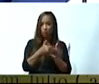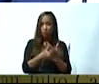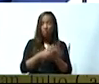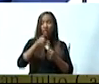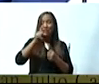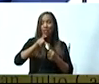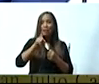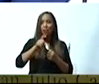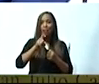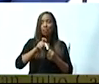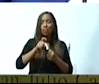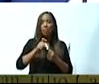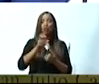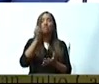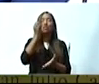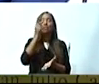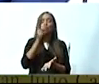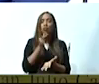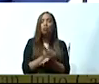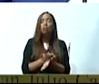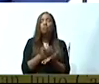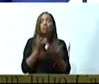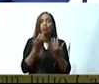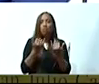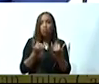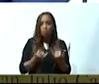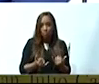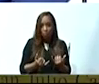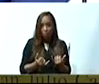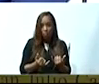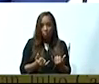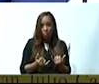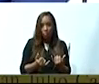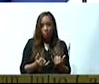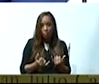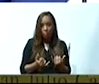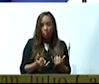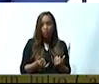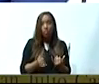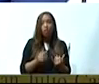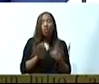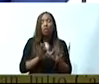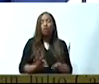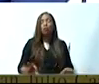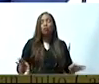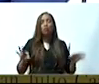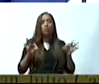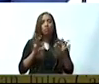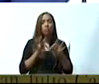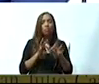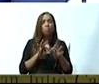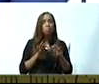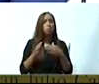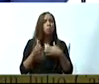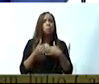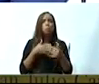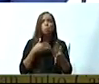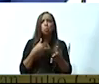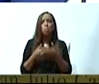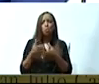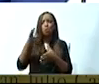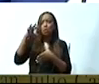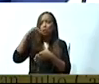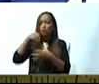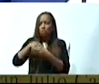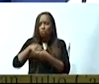no importa en qué bandera estemos y no importa cuál sea la dimensión de nuestra representación